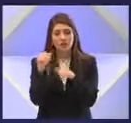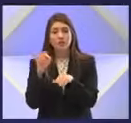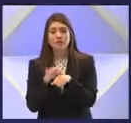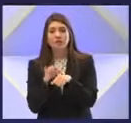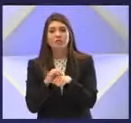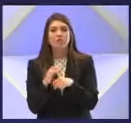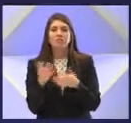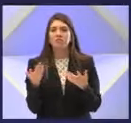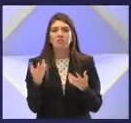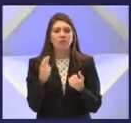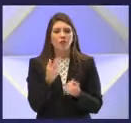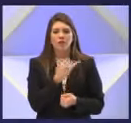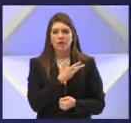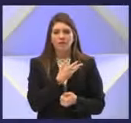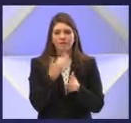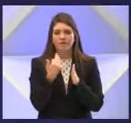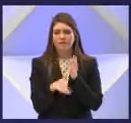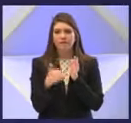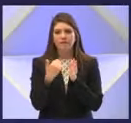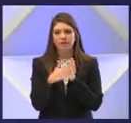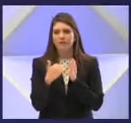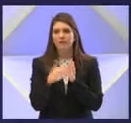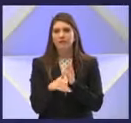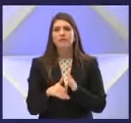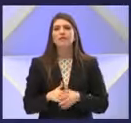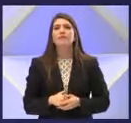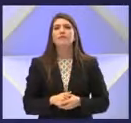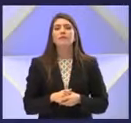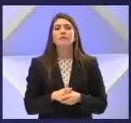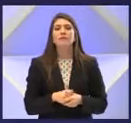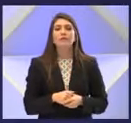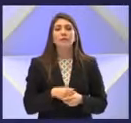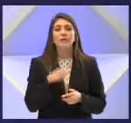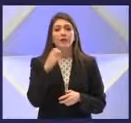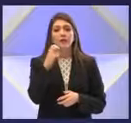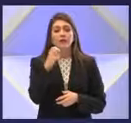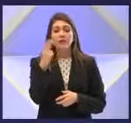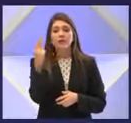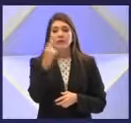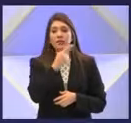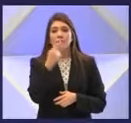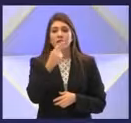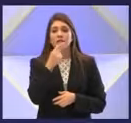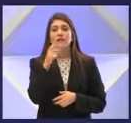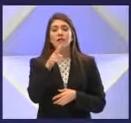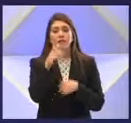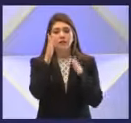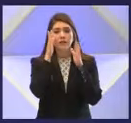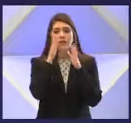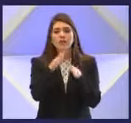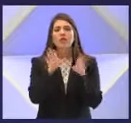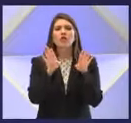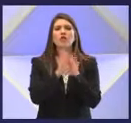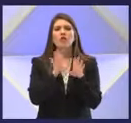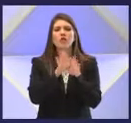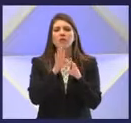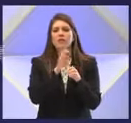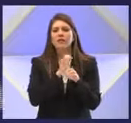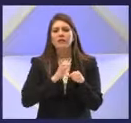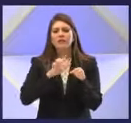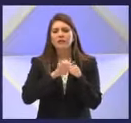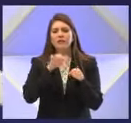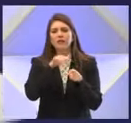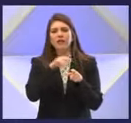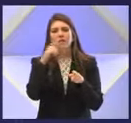y entonces necesitamos hacer énfasis en modelos de conectividad